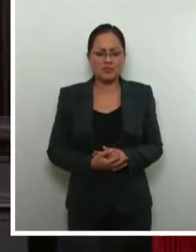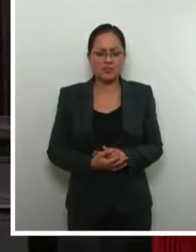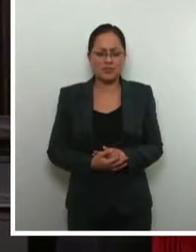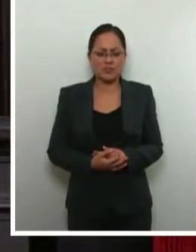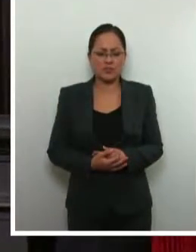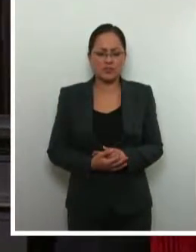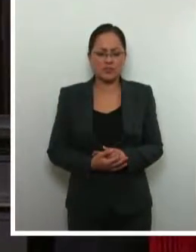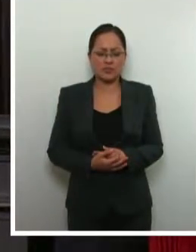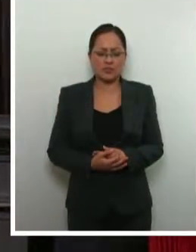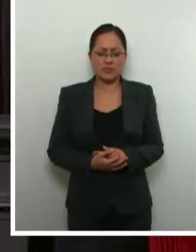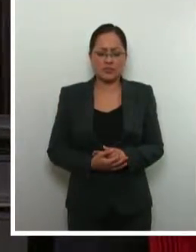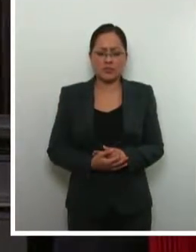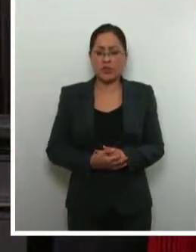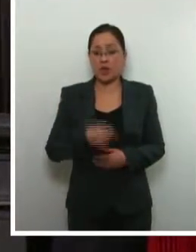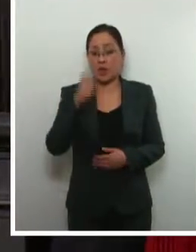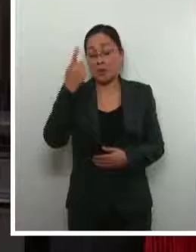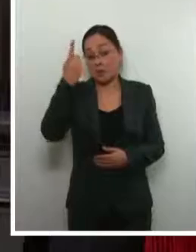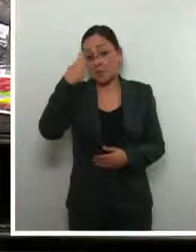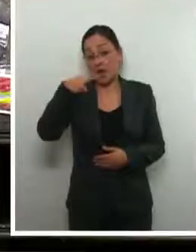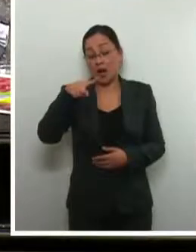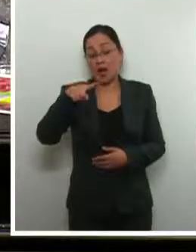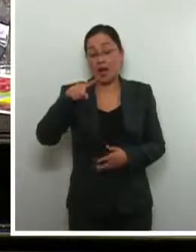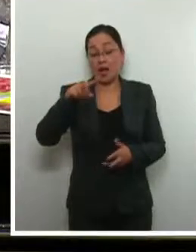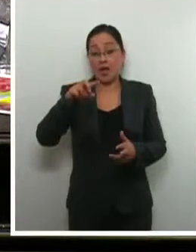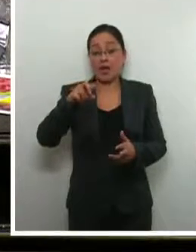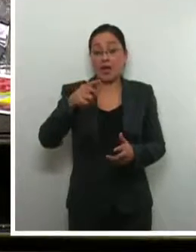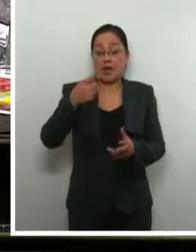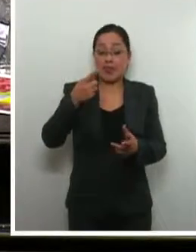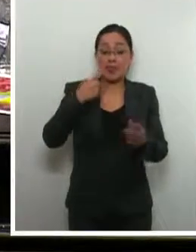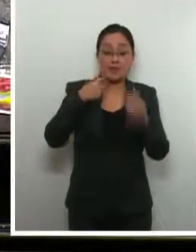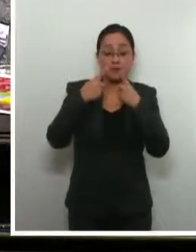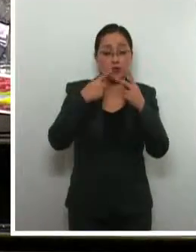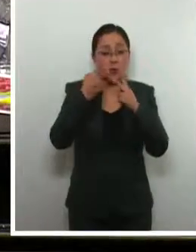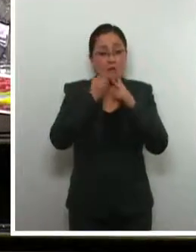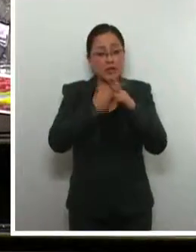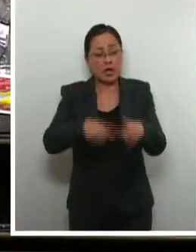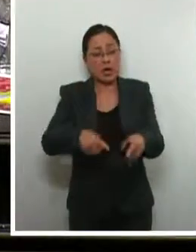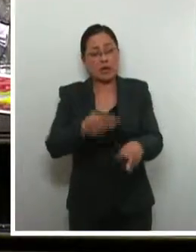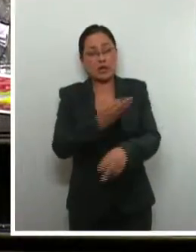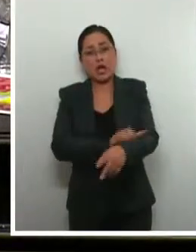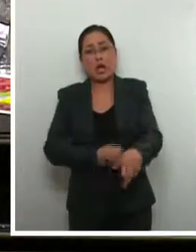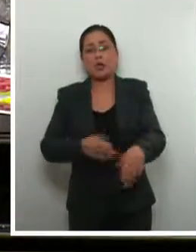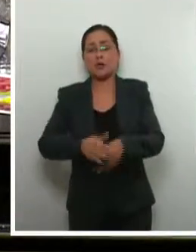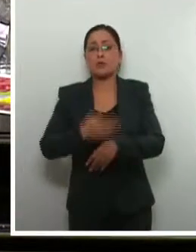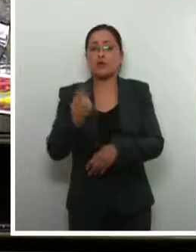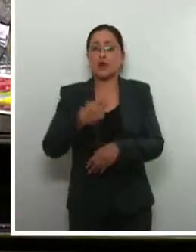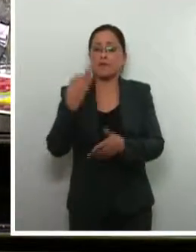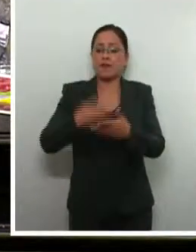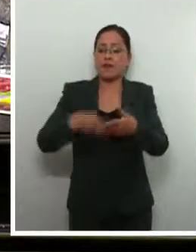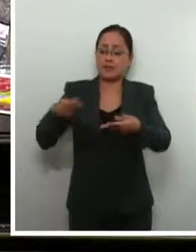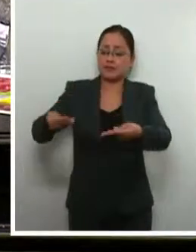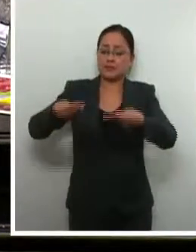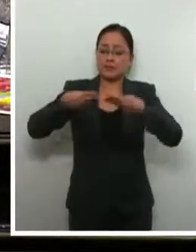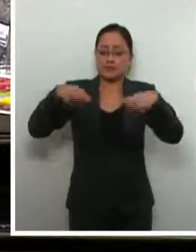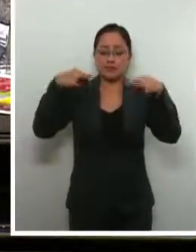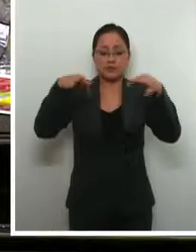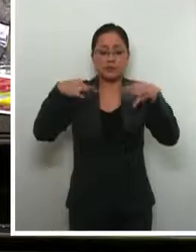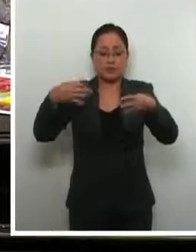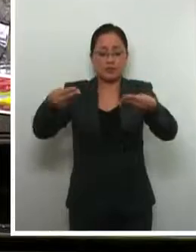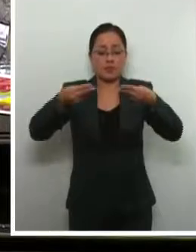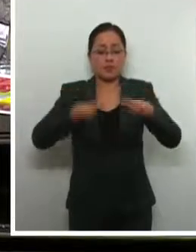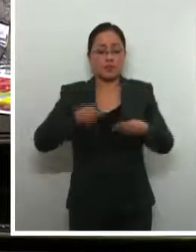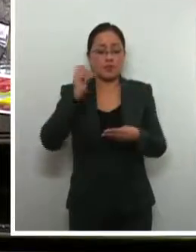El retraso, el inicio de esta discusión fue en espera de los documentos que debería